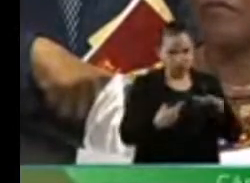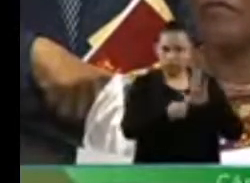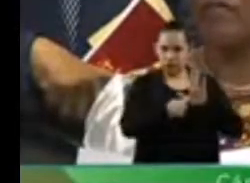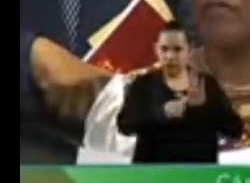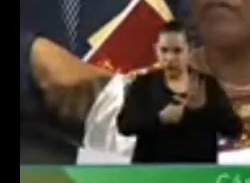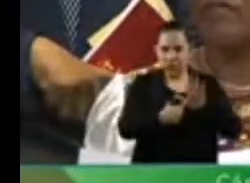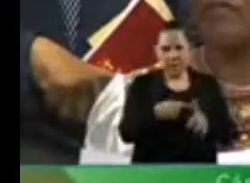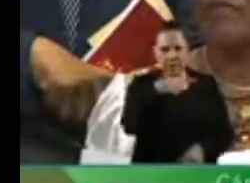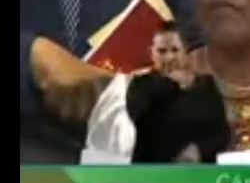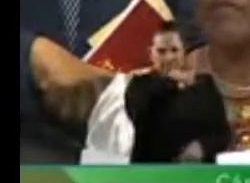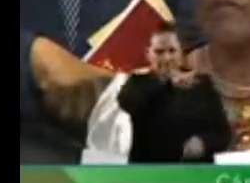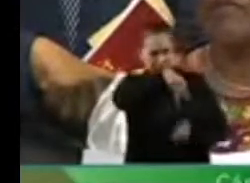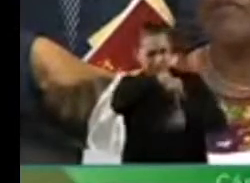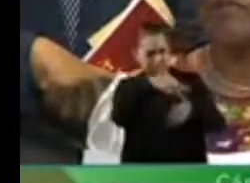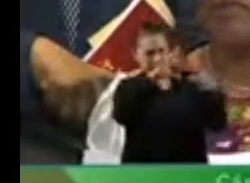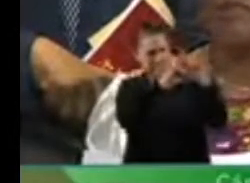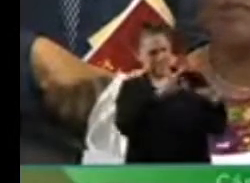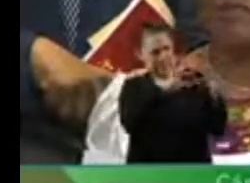serio.